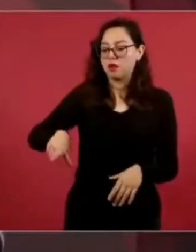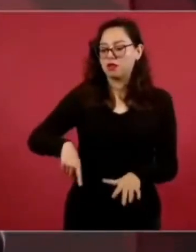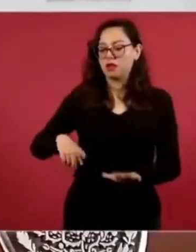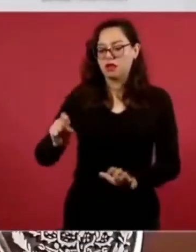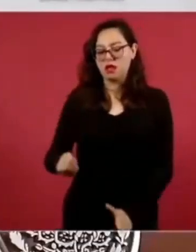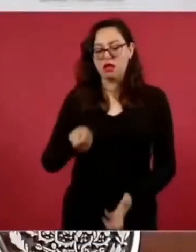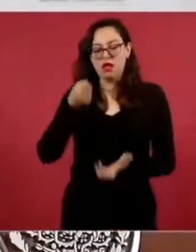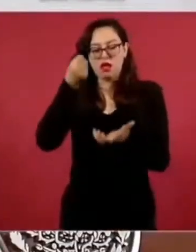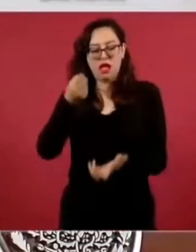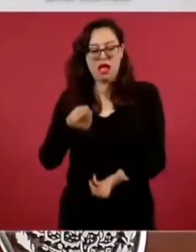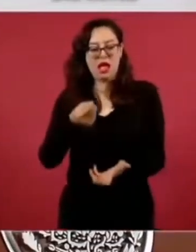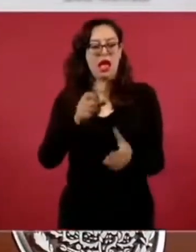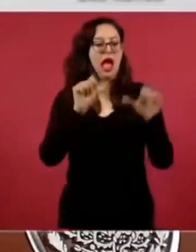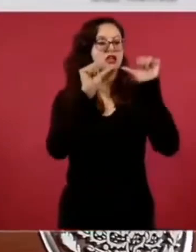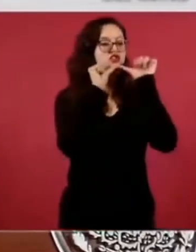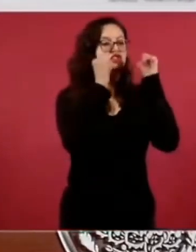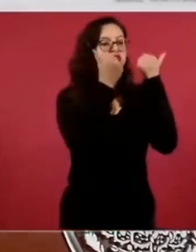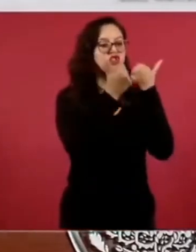A ver,